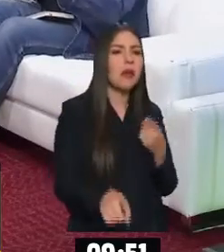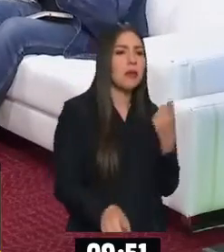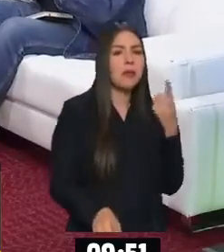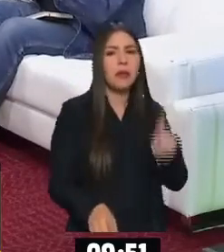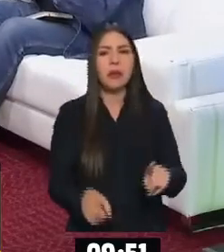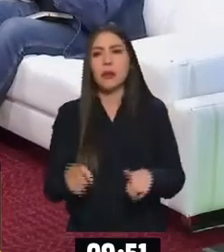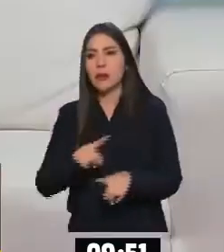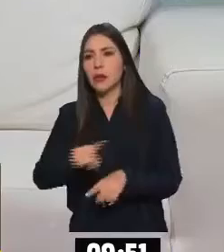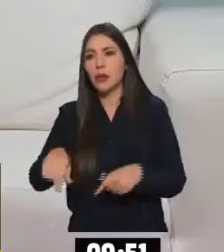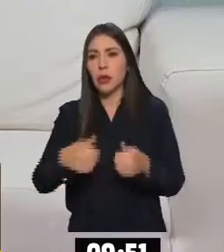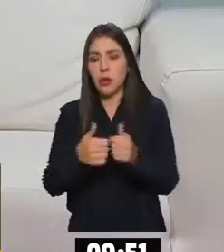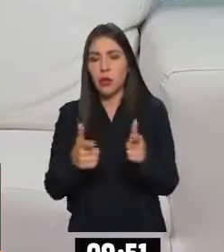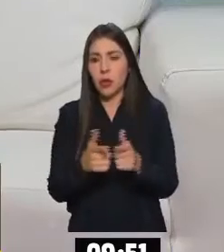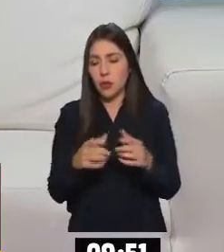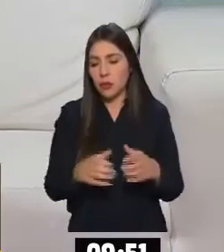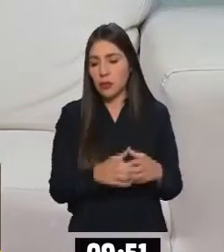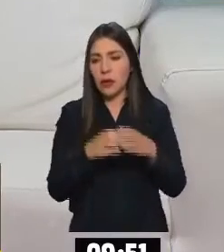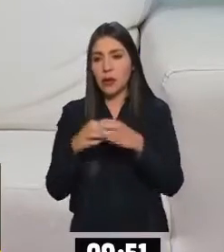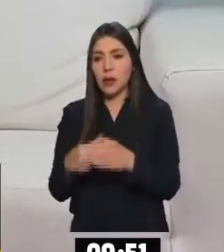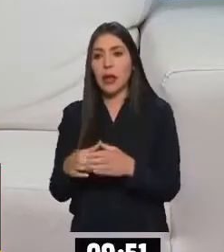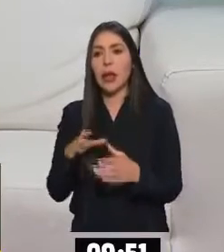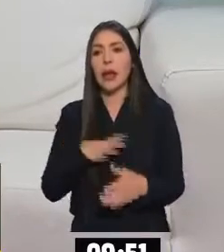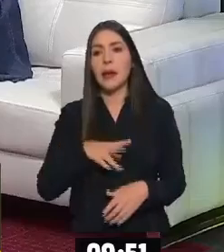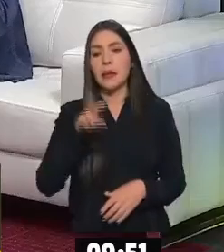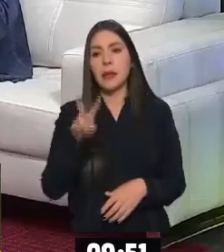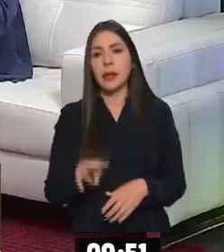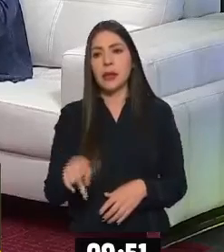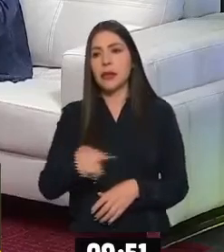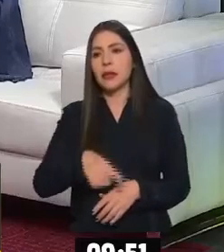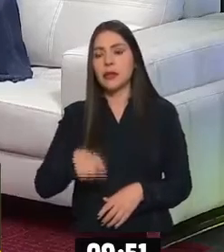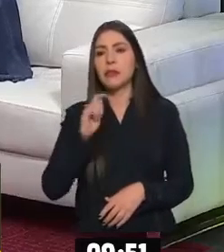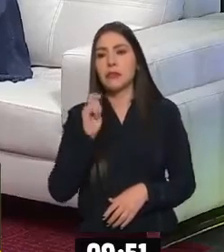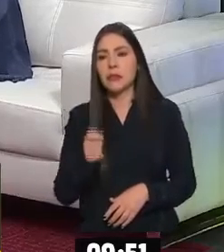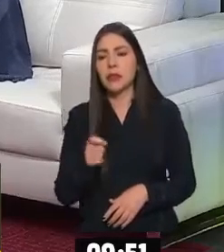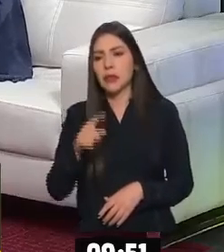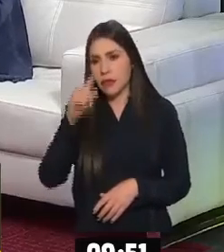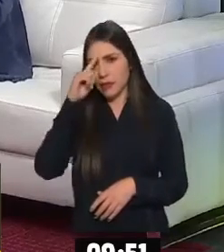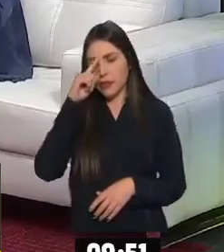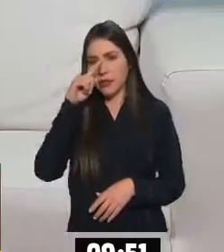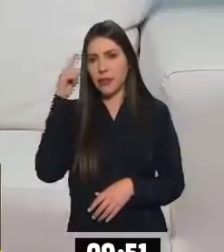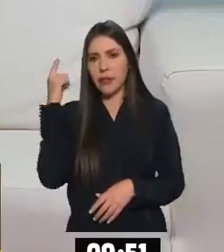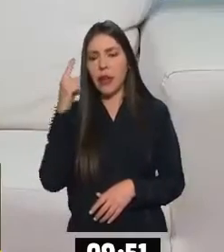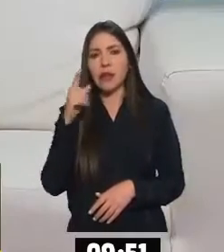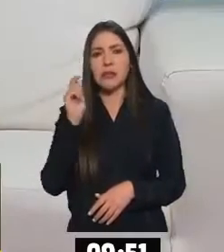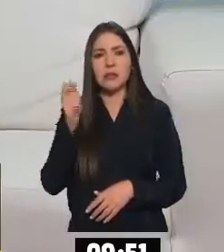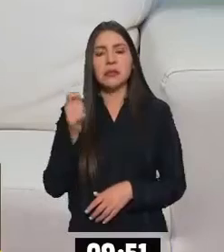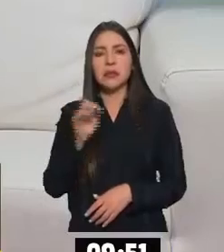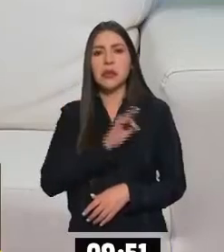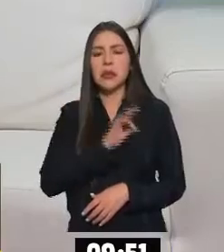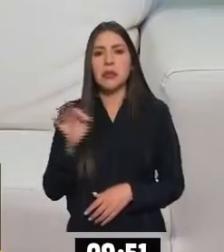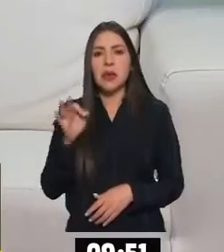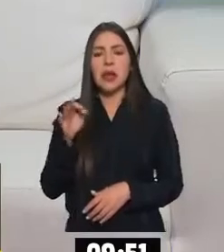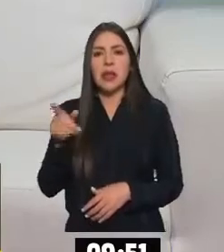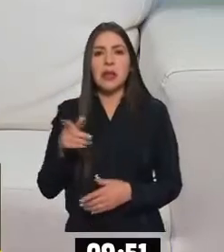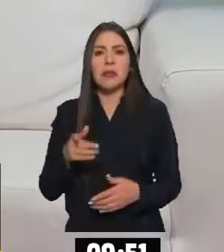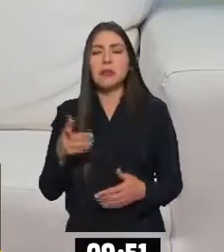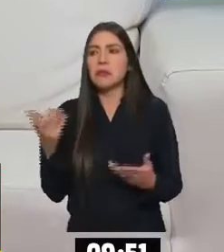Exactamente. Estos grupos, lamentablemente, ahí está la realidad, son penetrados, son cooptados y hay todo un ejercicio del